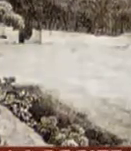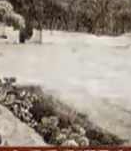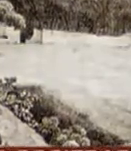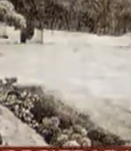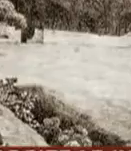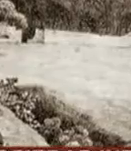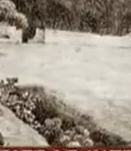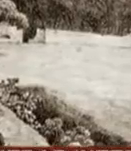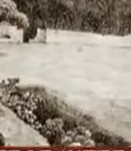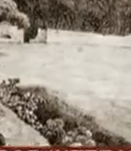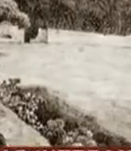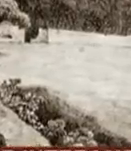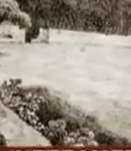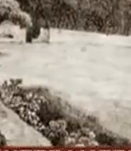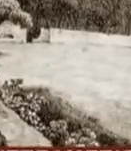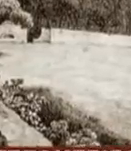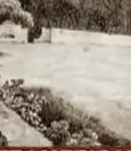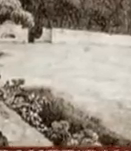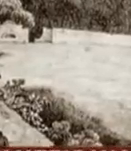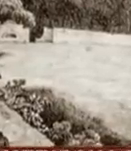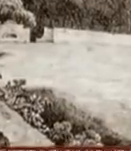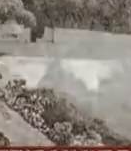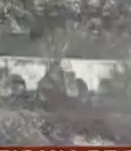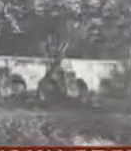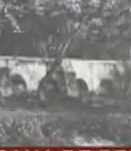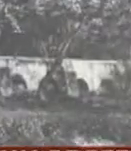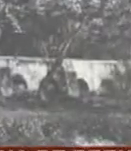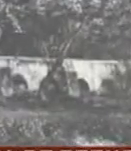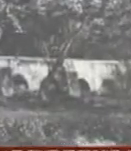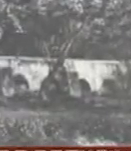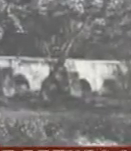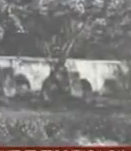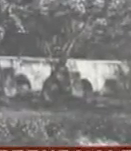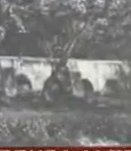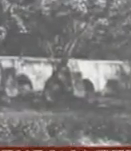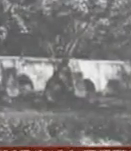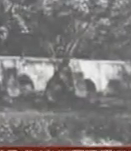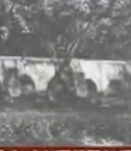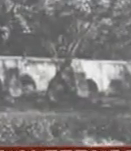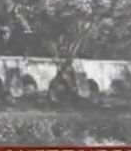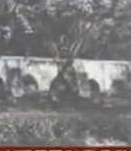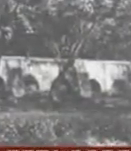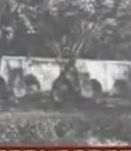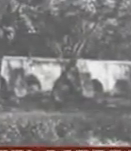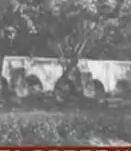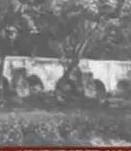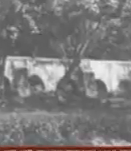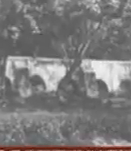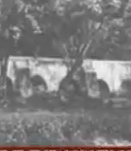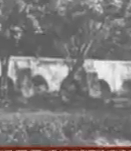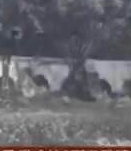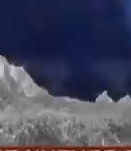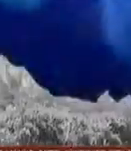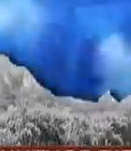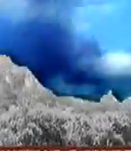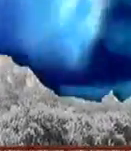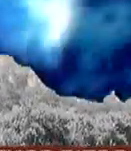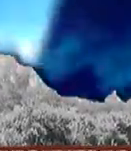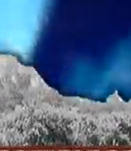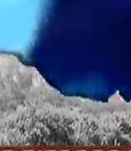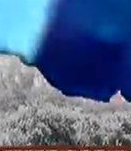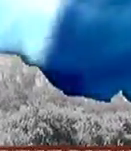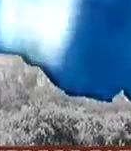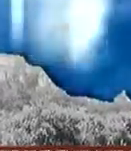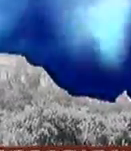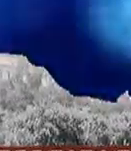Durante el periodo virreinal, Chapultepec fue apreciado como un lugar de descanso y esparcimiento. Por ello, se construyó